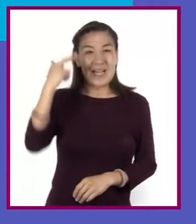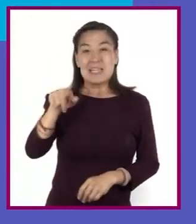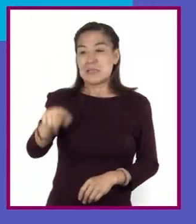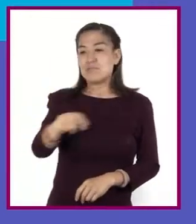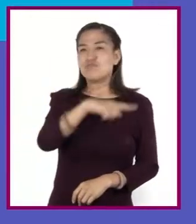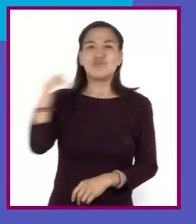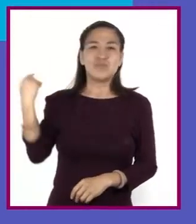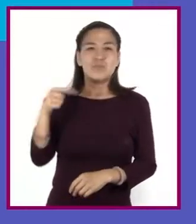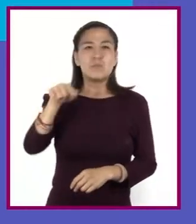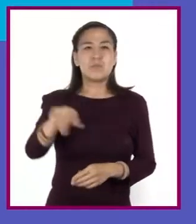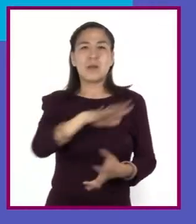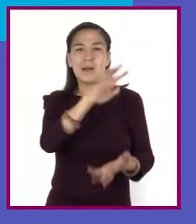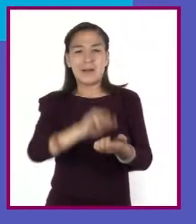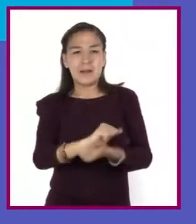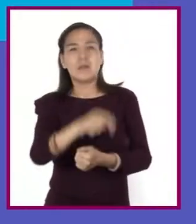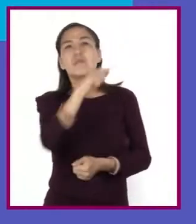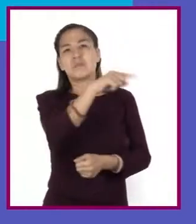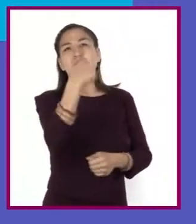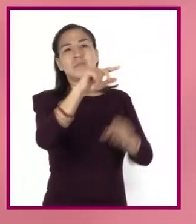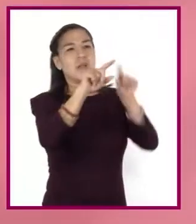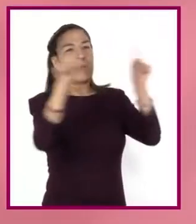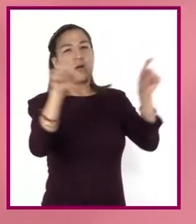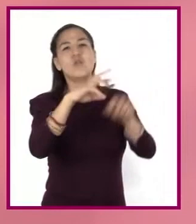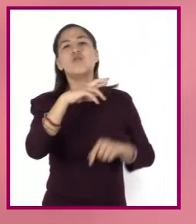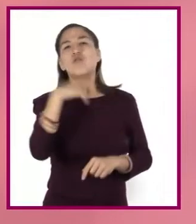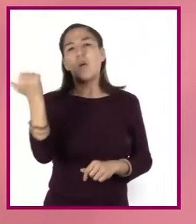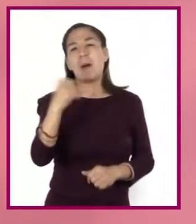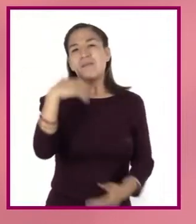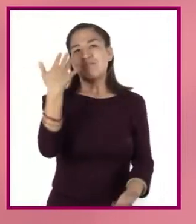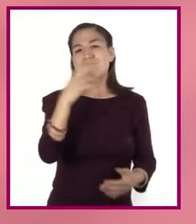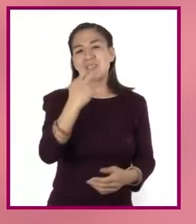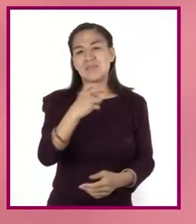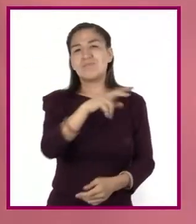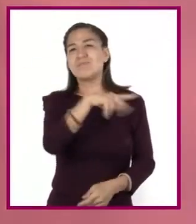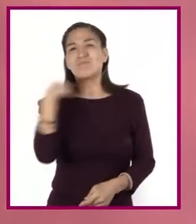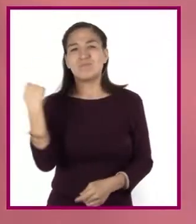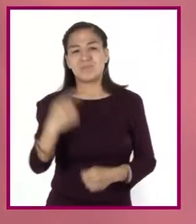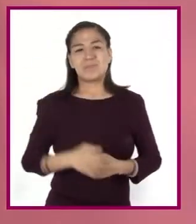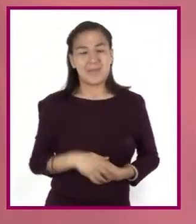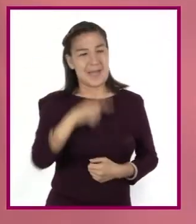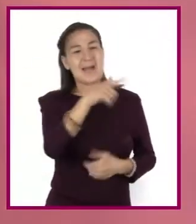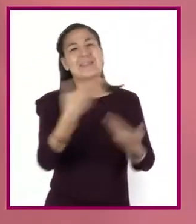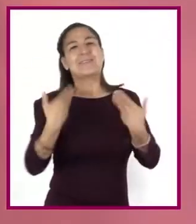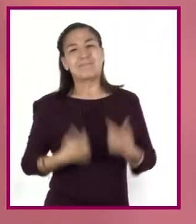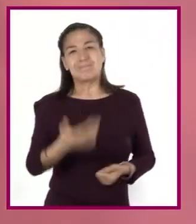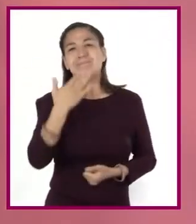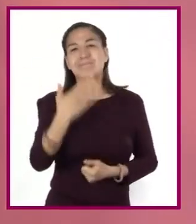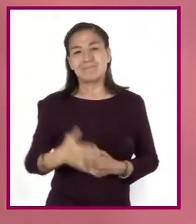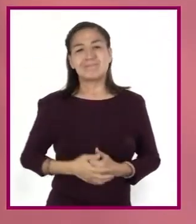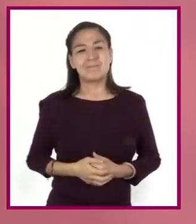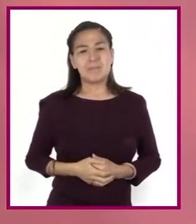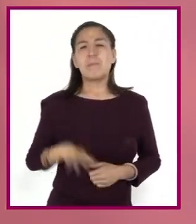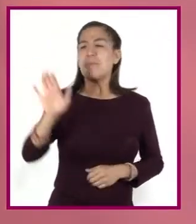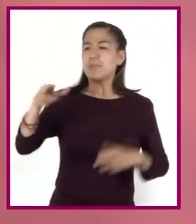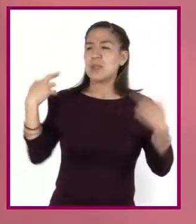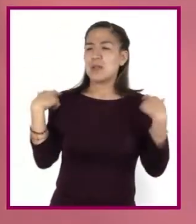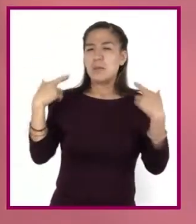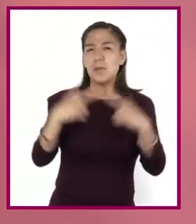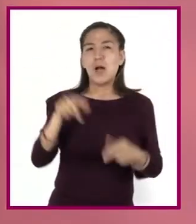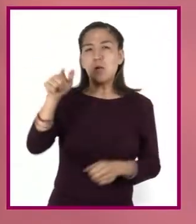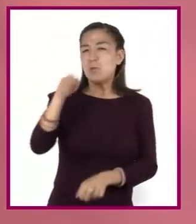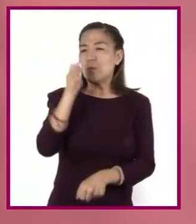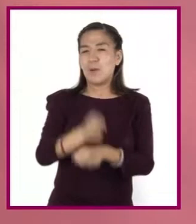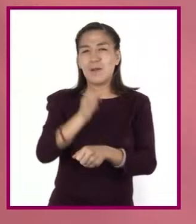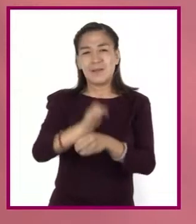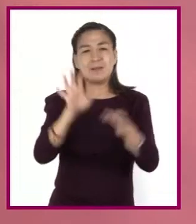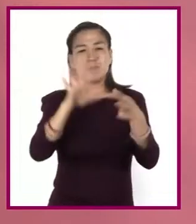eso porque el título habla de la caída de Roma. Vas entendiendo muy bien. Profesor, lo que usted nos